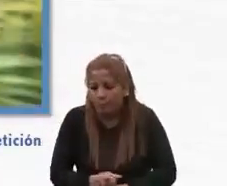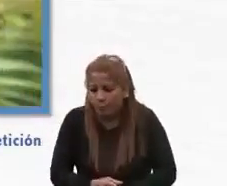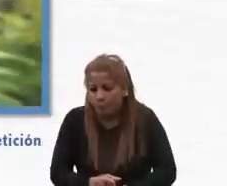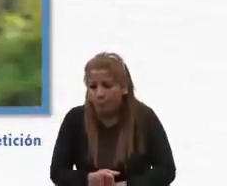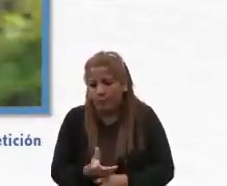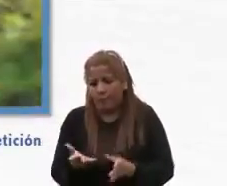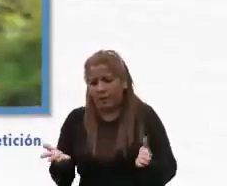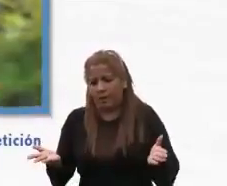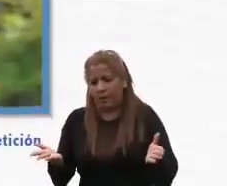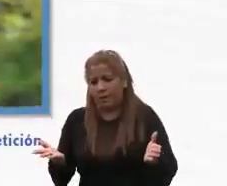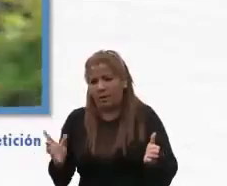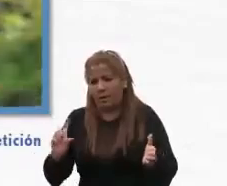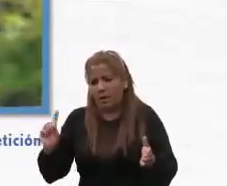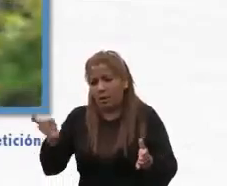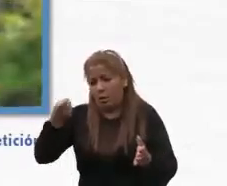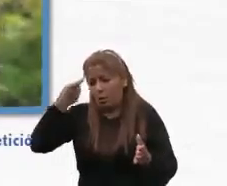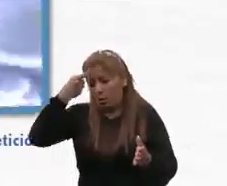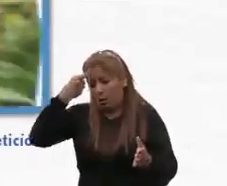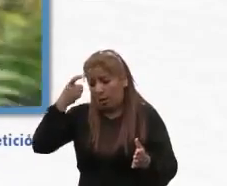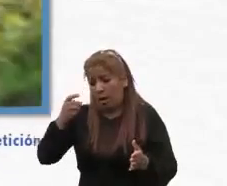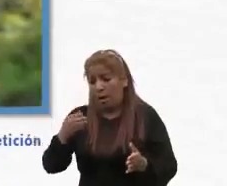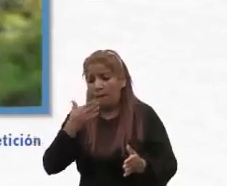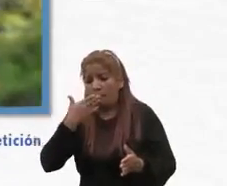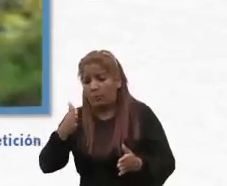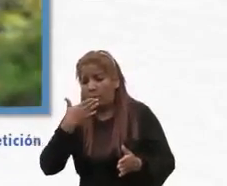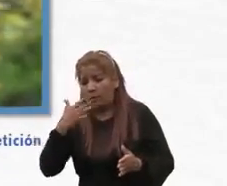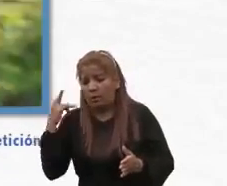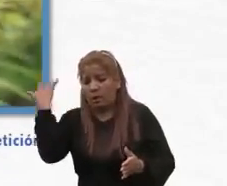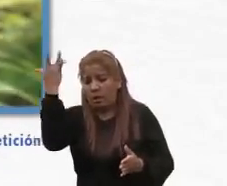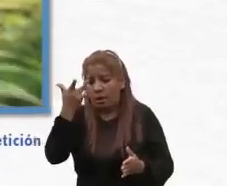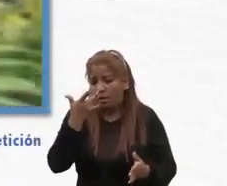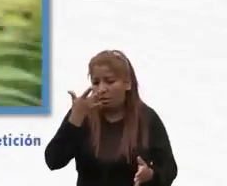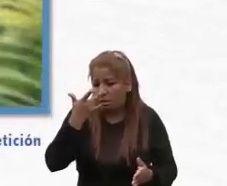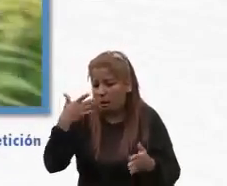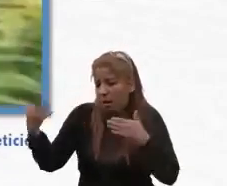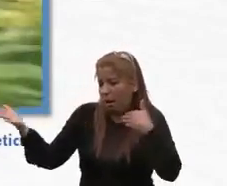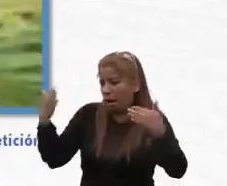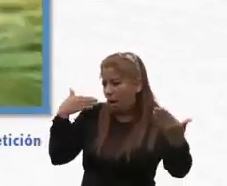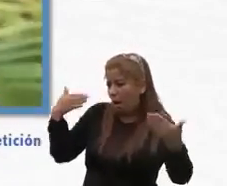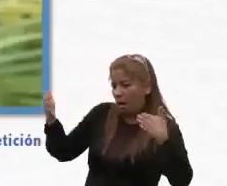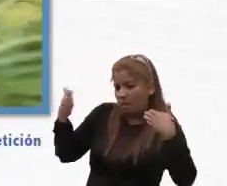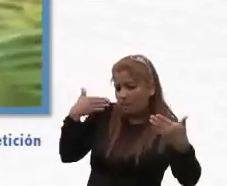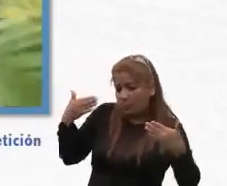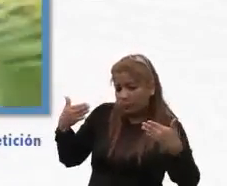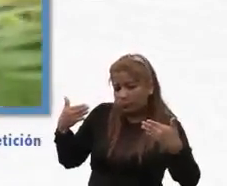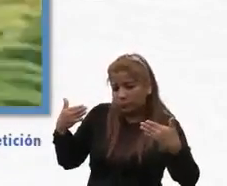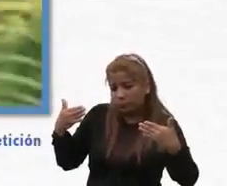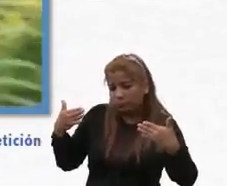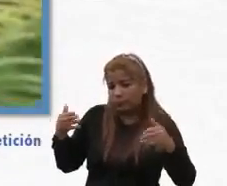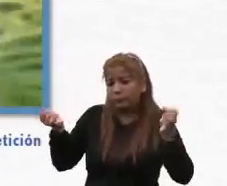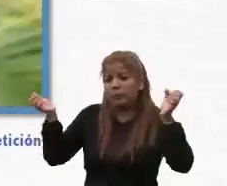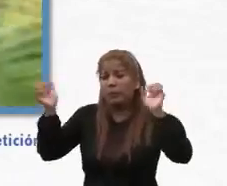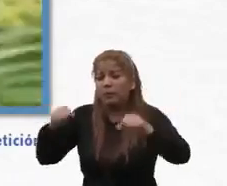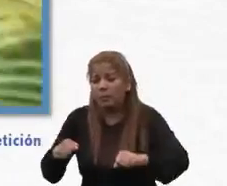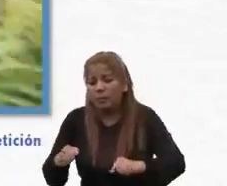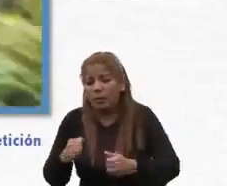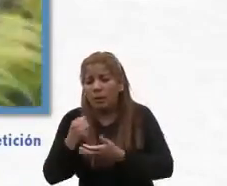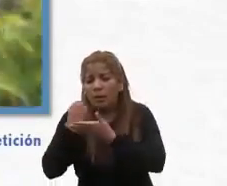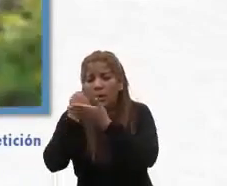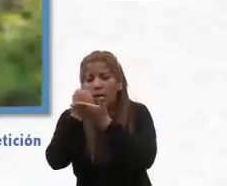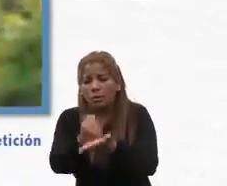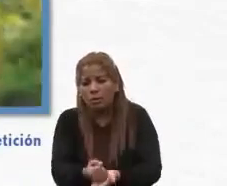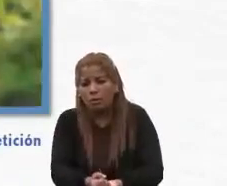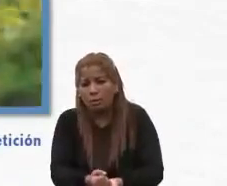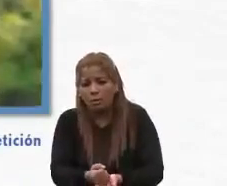su gobierno indígena, del gobierno afro y del campesino, puede ayudar o